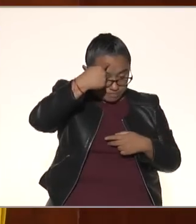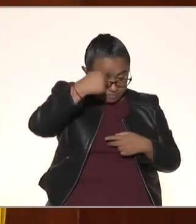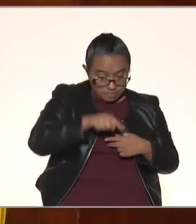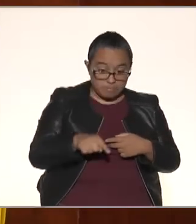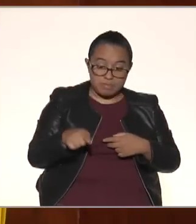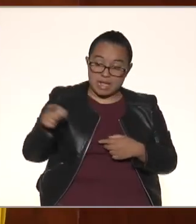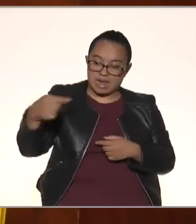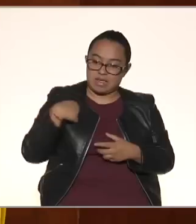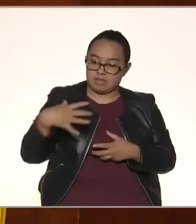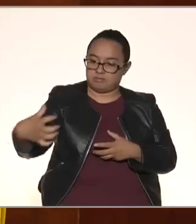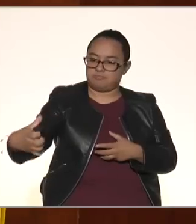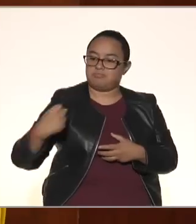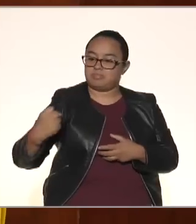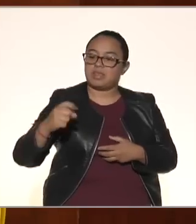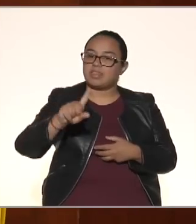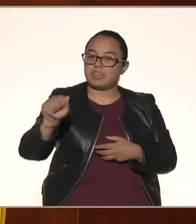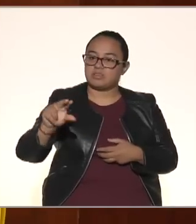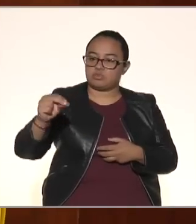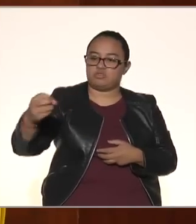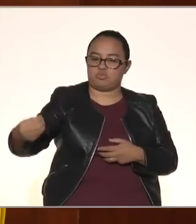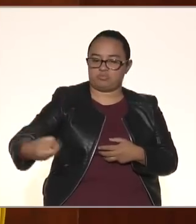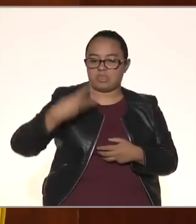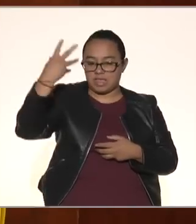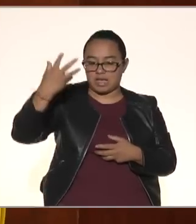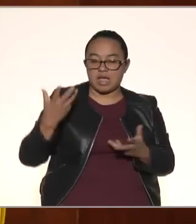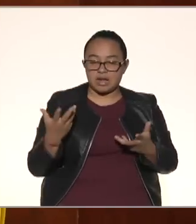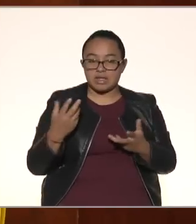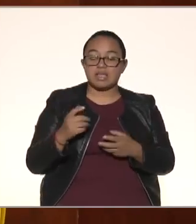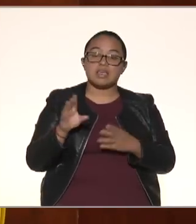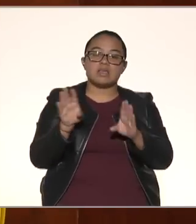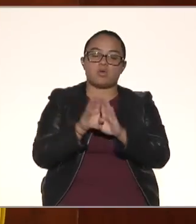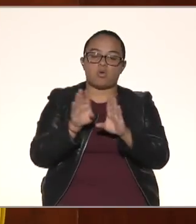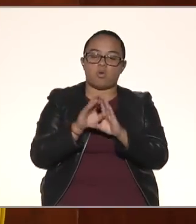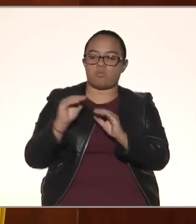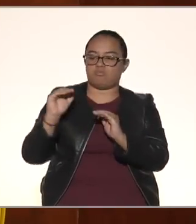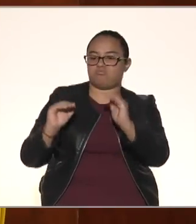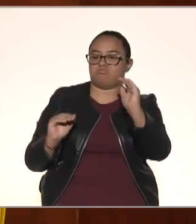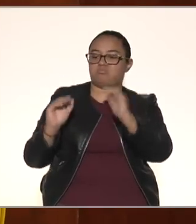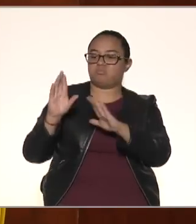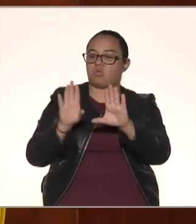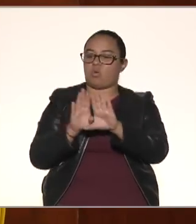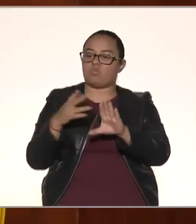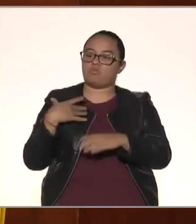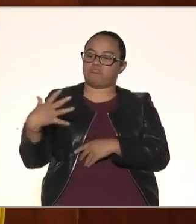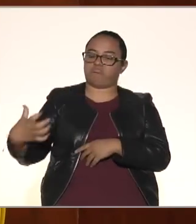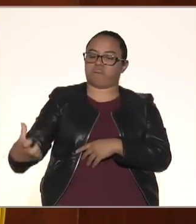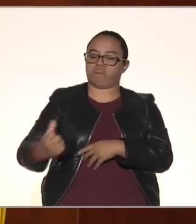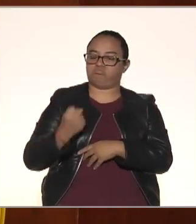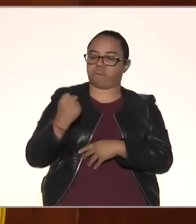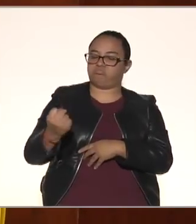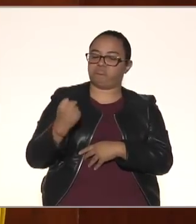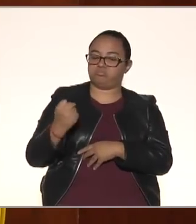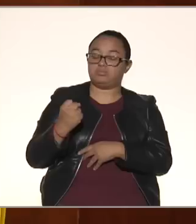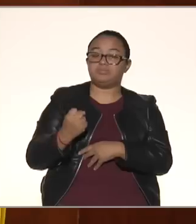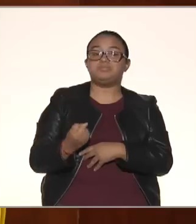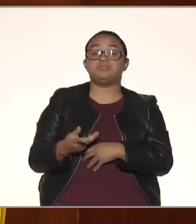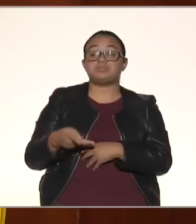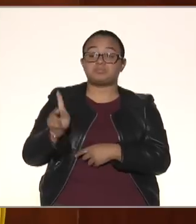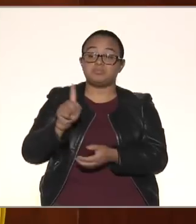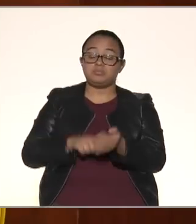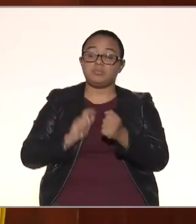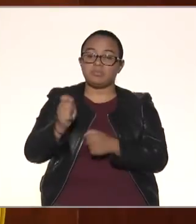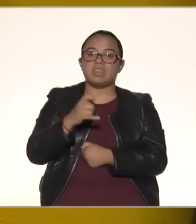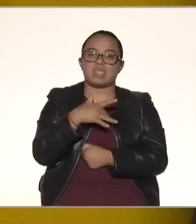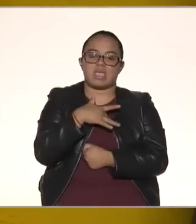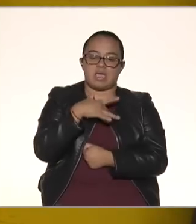pareja aquí, y no te vaya a dejar, entonces es un juego del gato y el ratón, a final de cuentas, pero eso es enamoramiento, no es